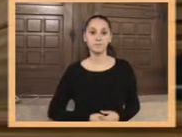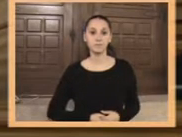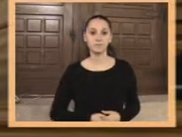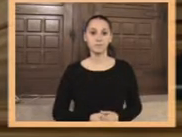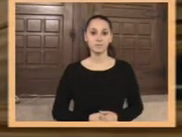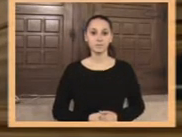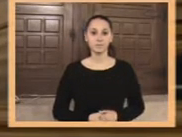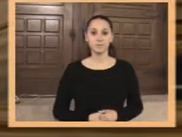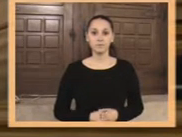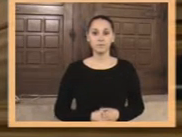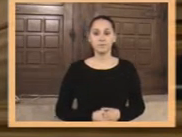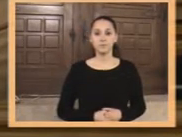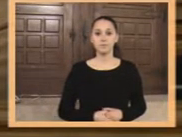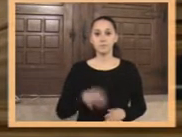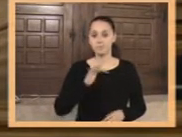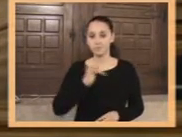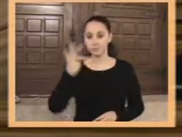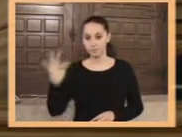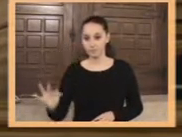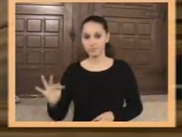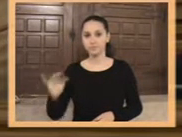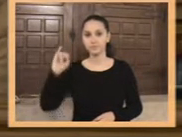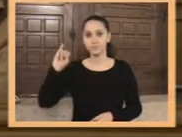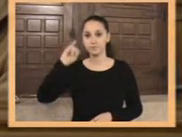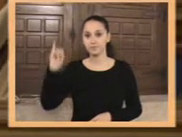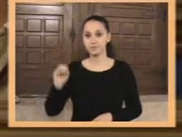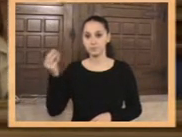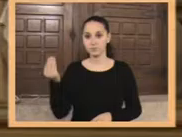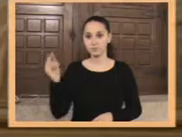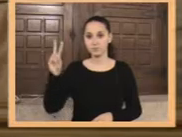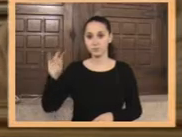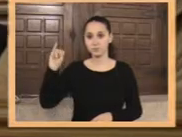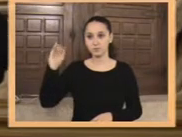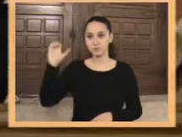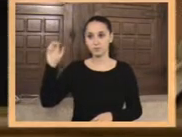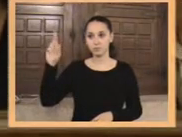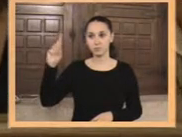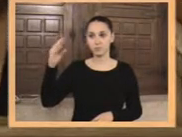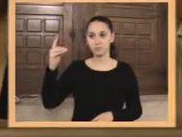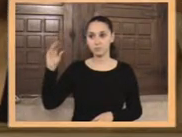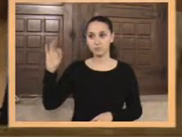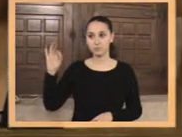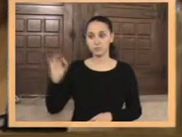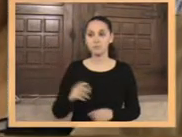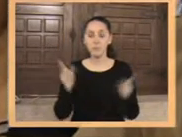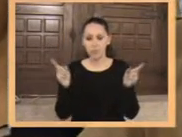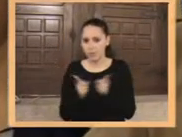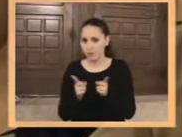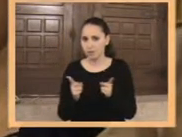señor Hernández. Señor Izquierdo. Muy brevemente, sí. Mire,